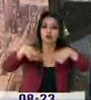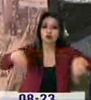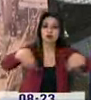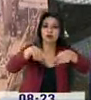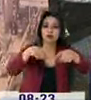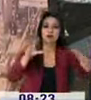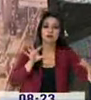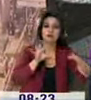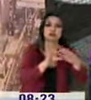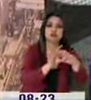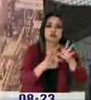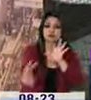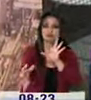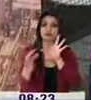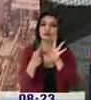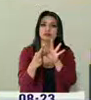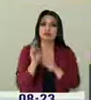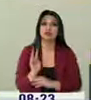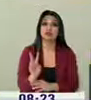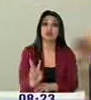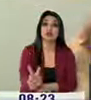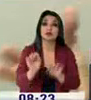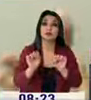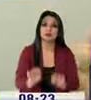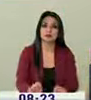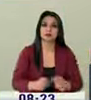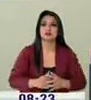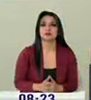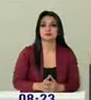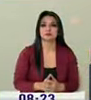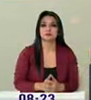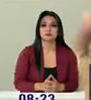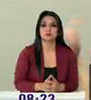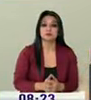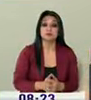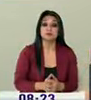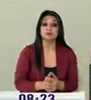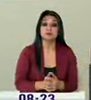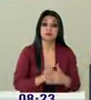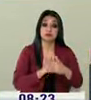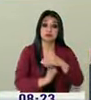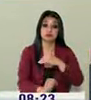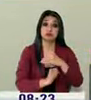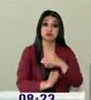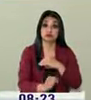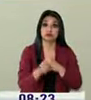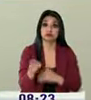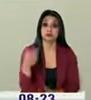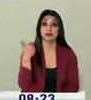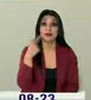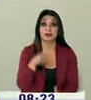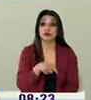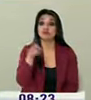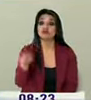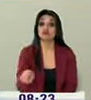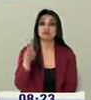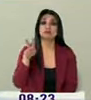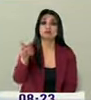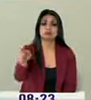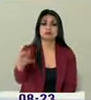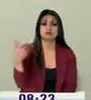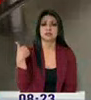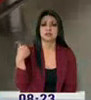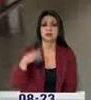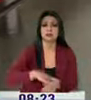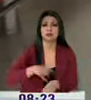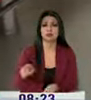conjunto se conectan con el sistema del trole. En estas estaciones del trole, estas grandes estaciones del trole, existen baños. La gente puede utilizar los